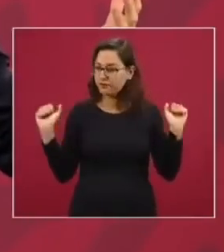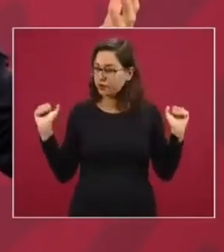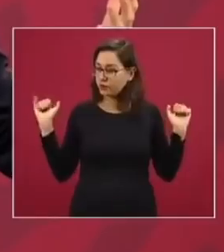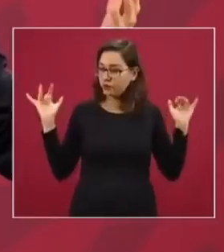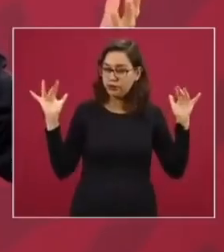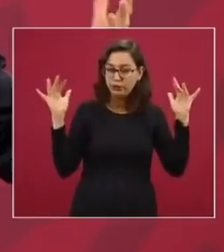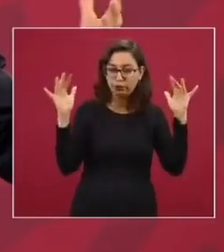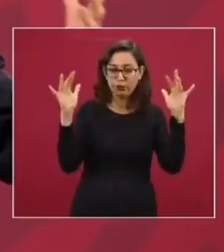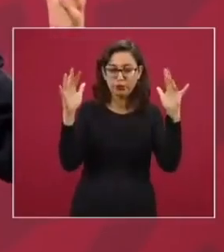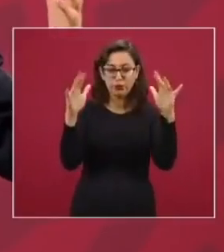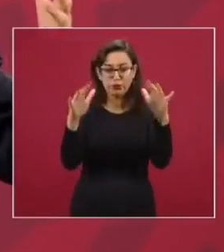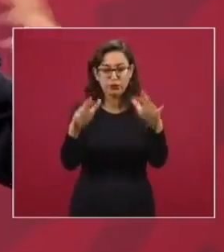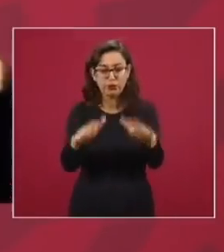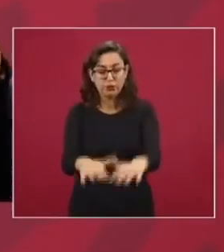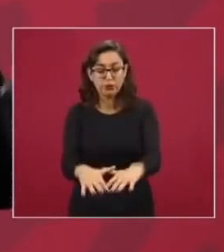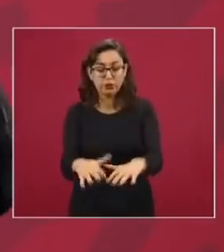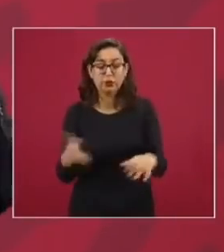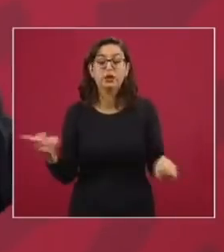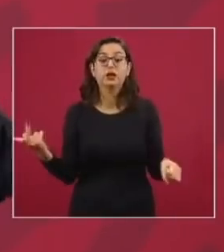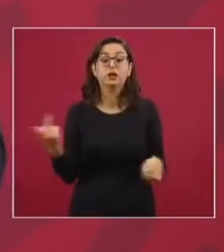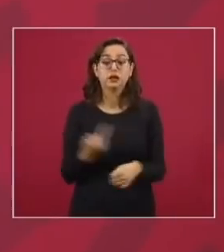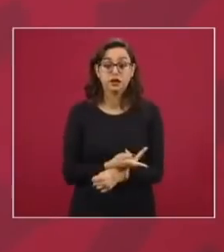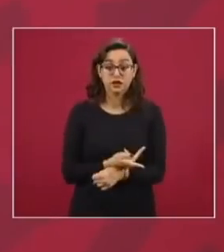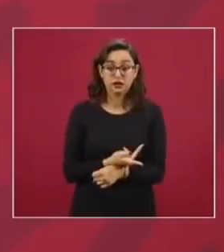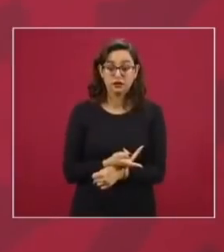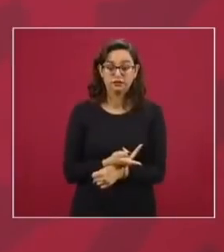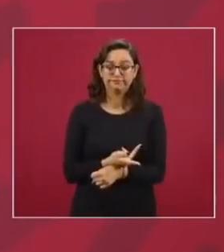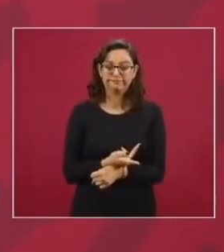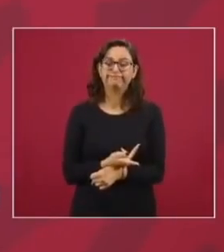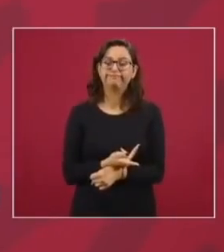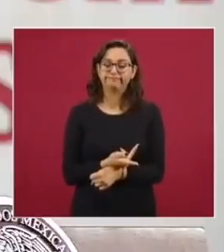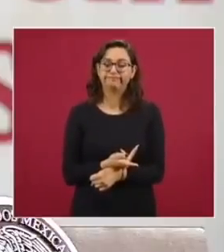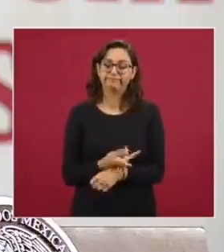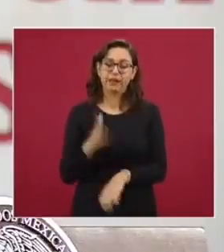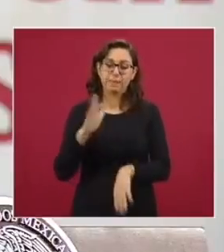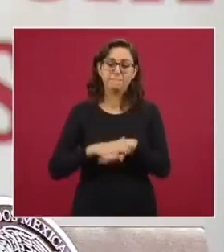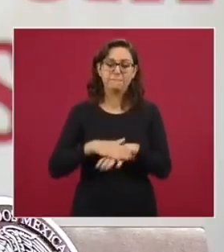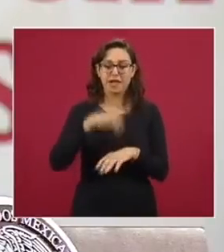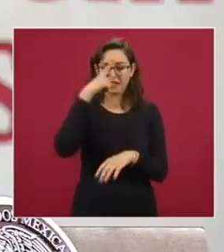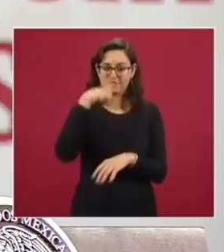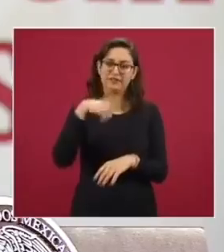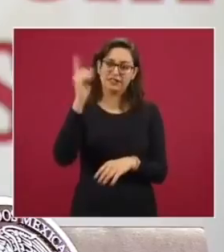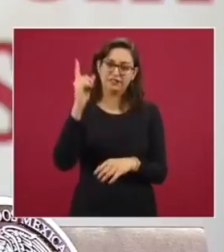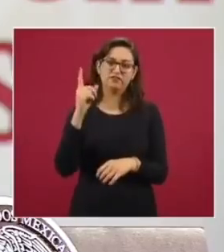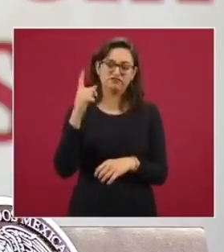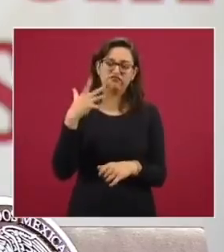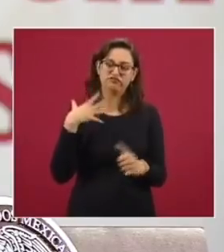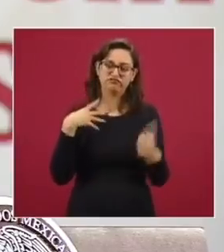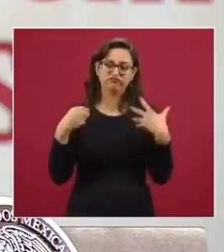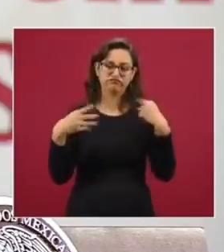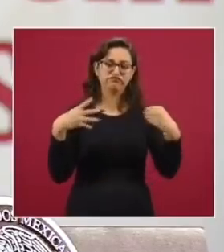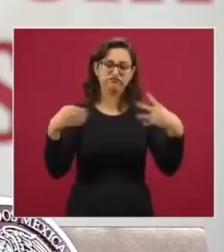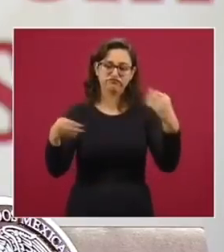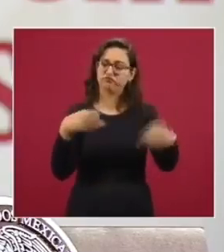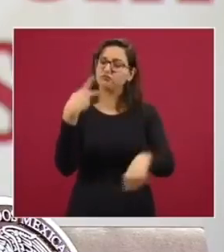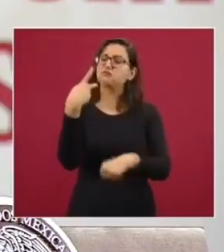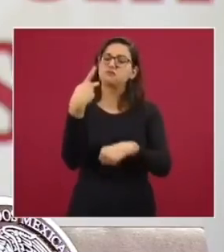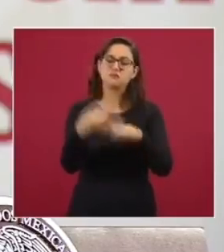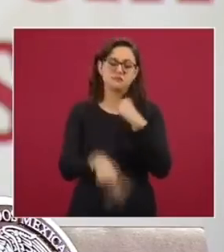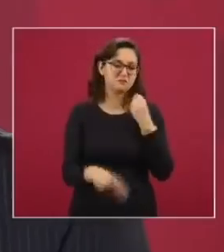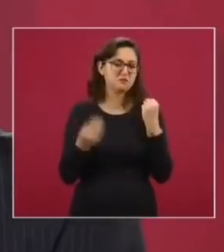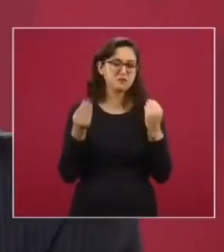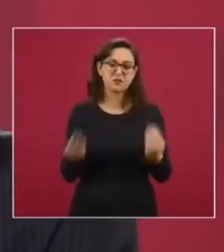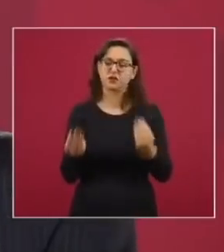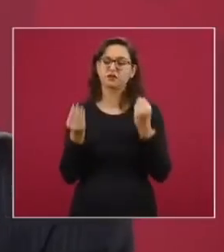múltiples lugares? Son experiencias del más alto riesgo. Entonces, sí, la